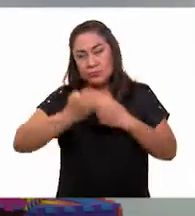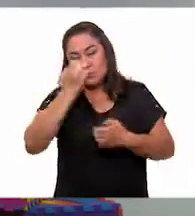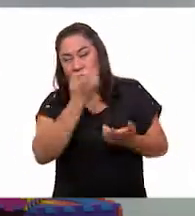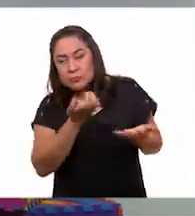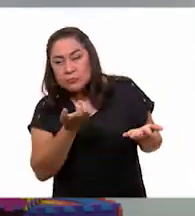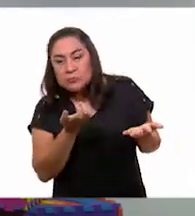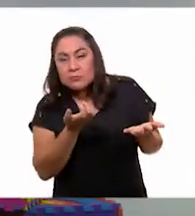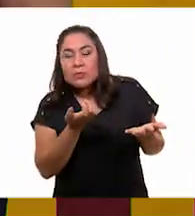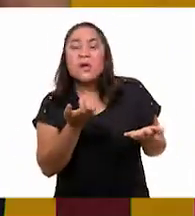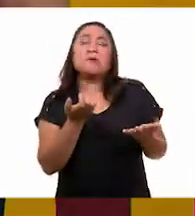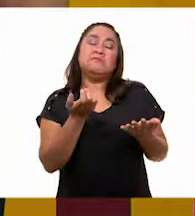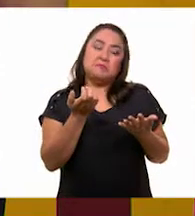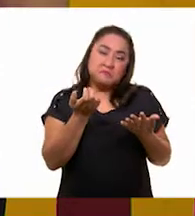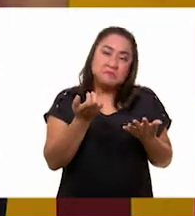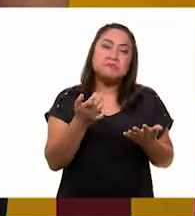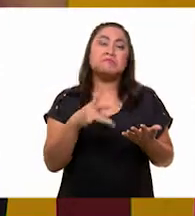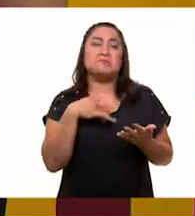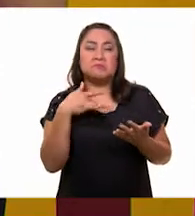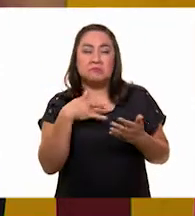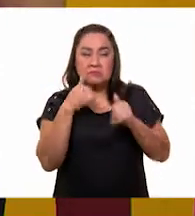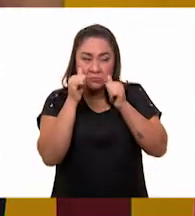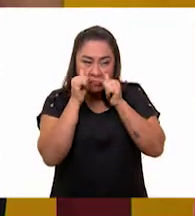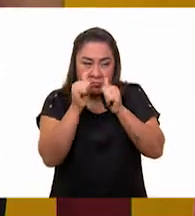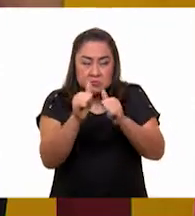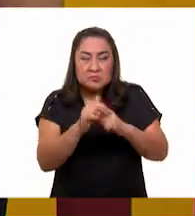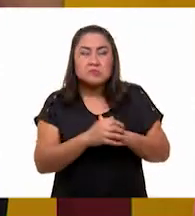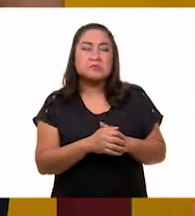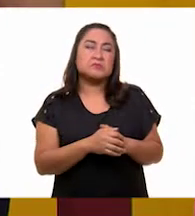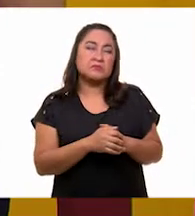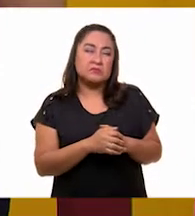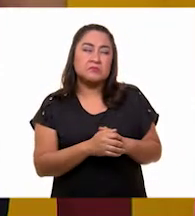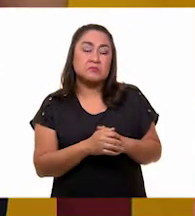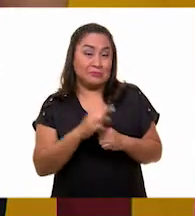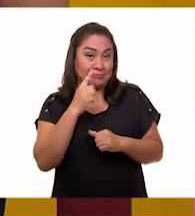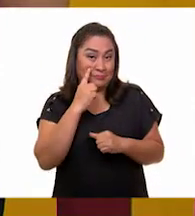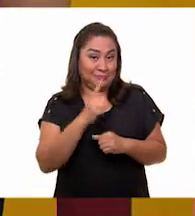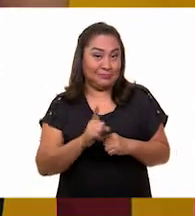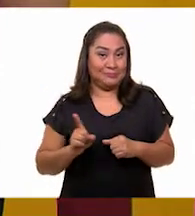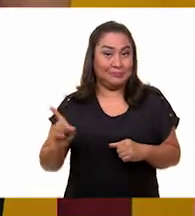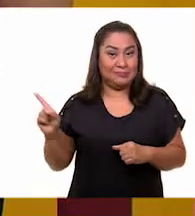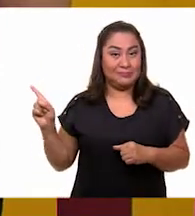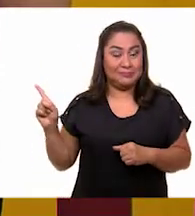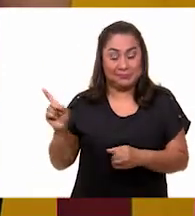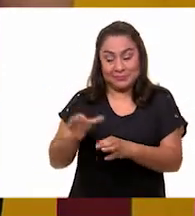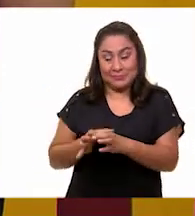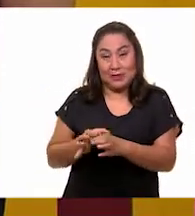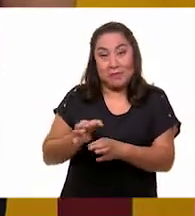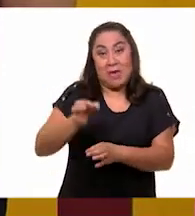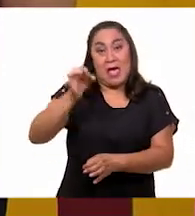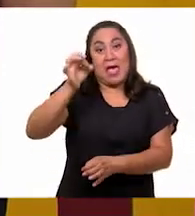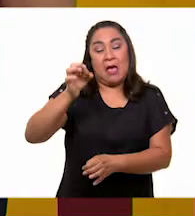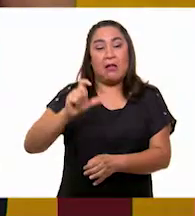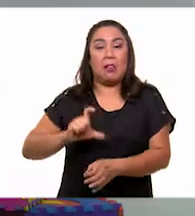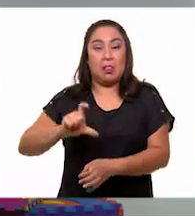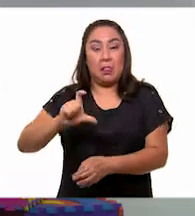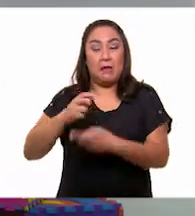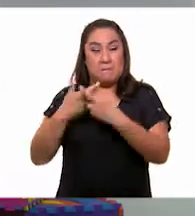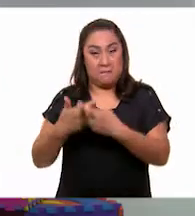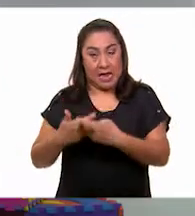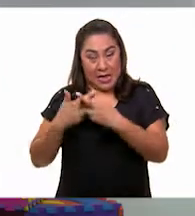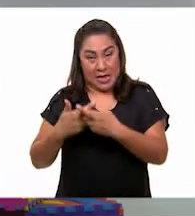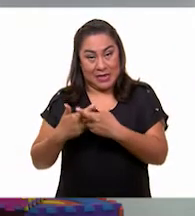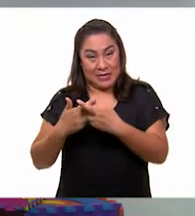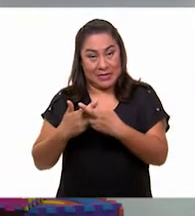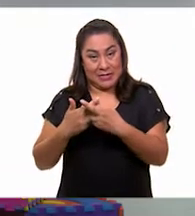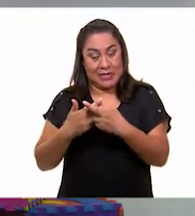Así, a primera vista podríamos pensar, la botella más alta tiene más, o cuando menos está más arriba